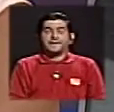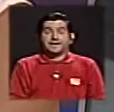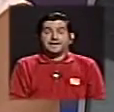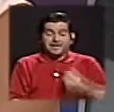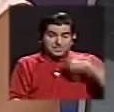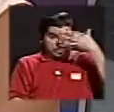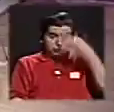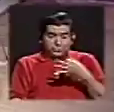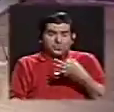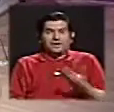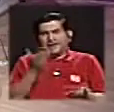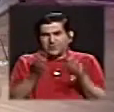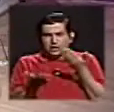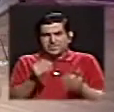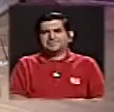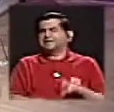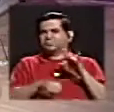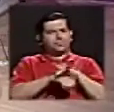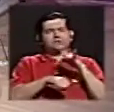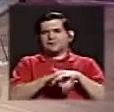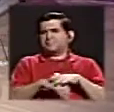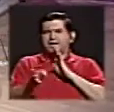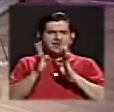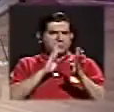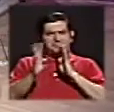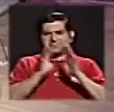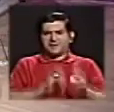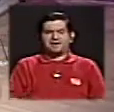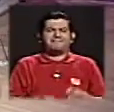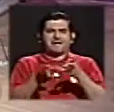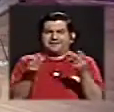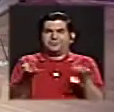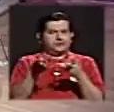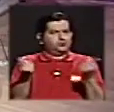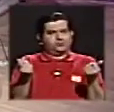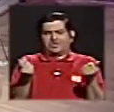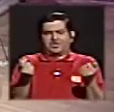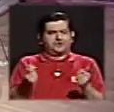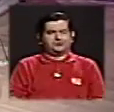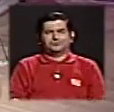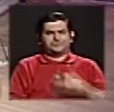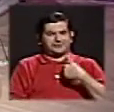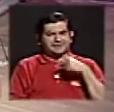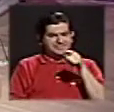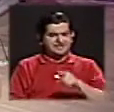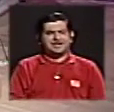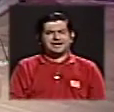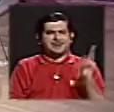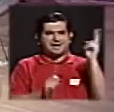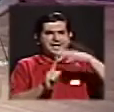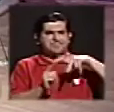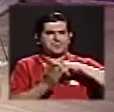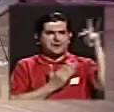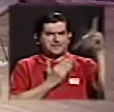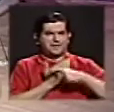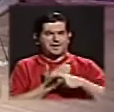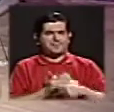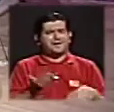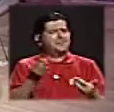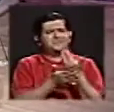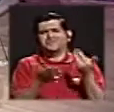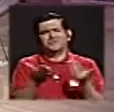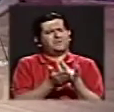Bueno, yo creo que es un poco temprano para empezar a hablar como de los resultados de la aplicación del programa, ¿verdad? Porque es muy reciente